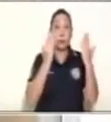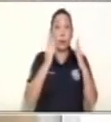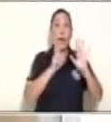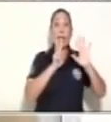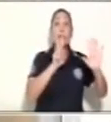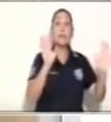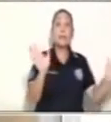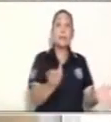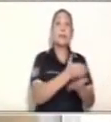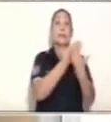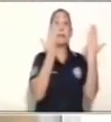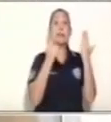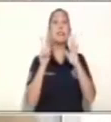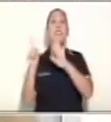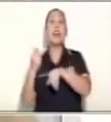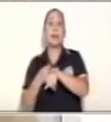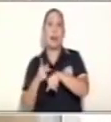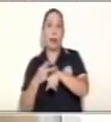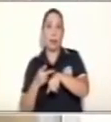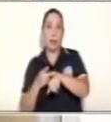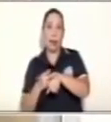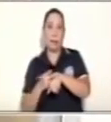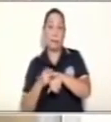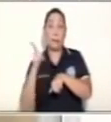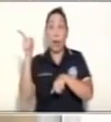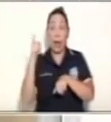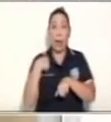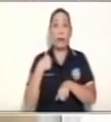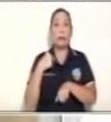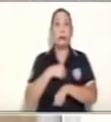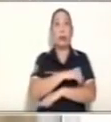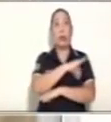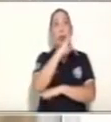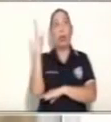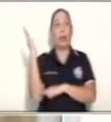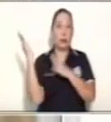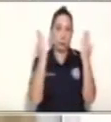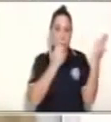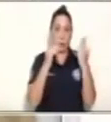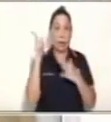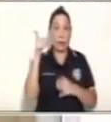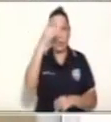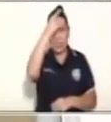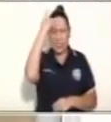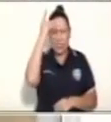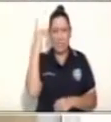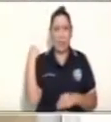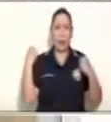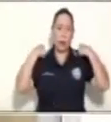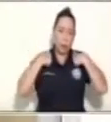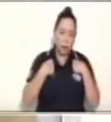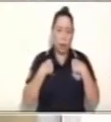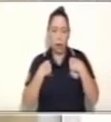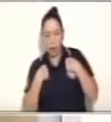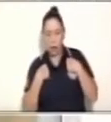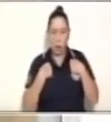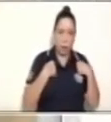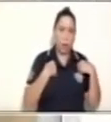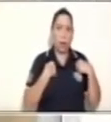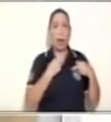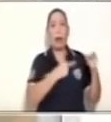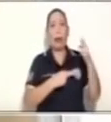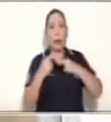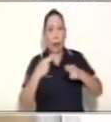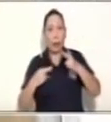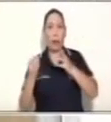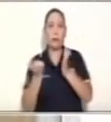de la tarde y me habían dejado tarea todos los maestros del día y la querían para el día siguiente. Eran las 2 de la mañana y me acuerdo